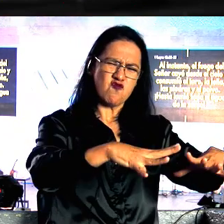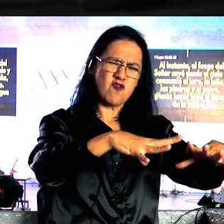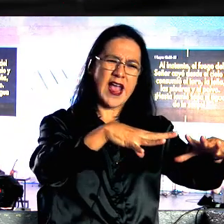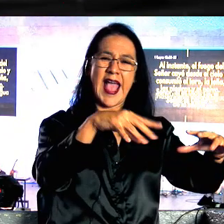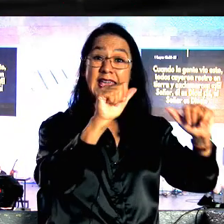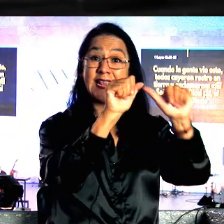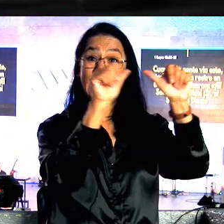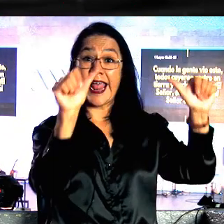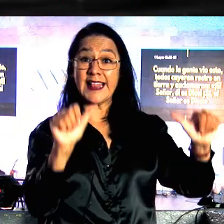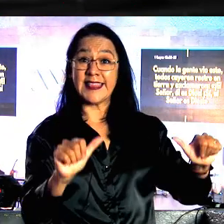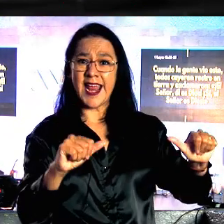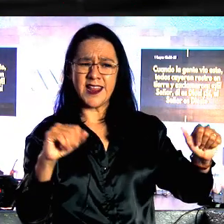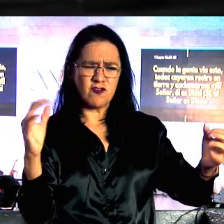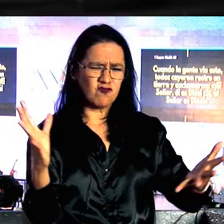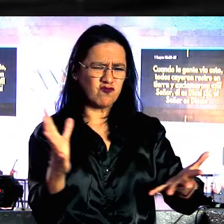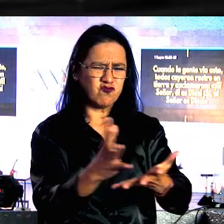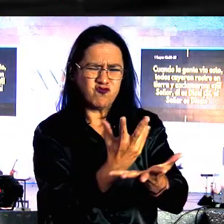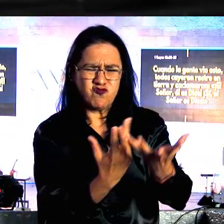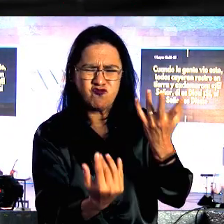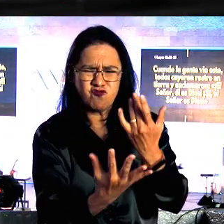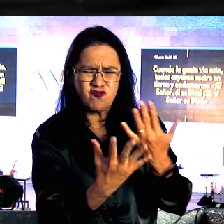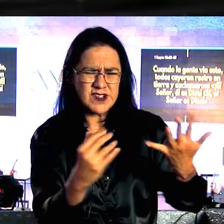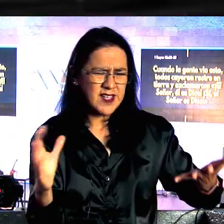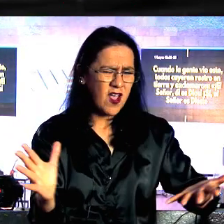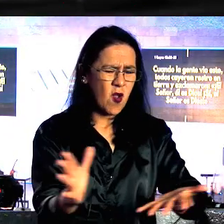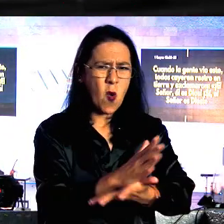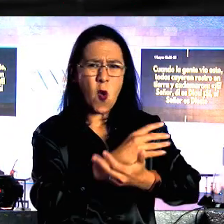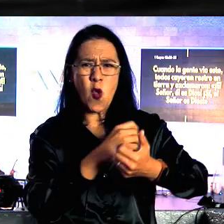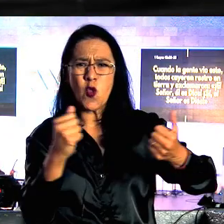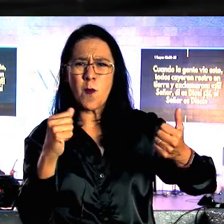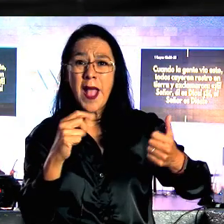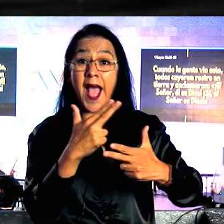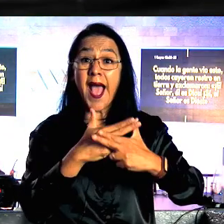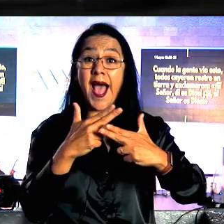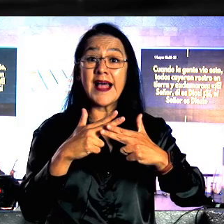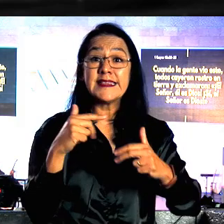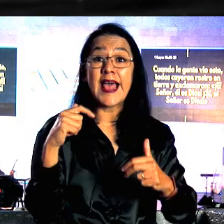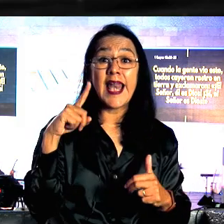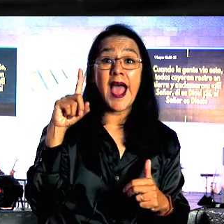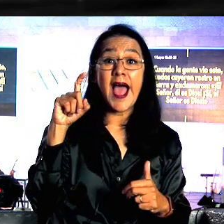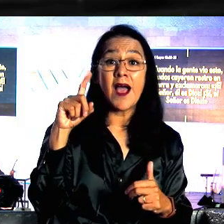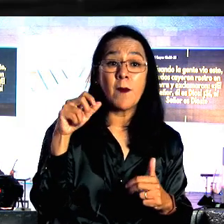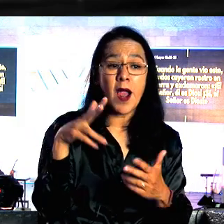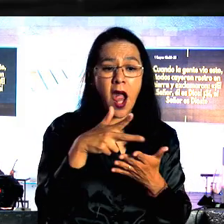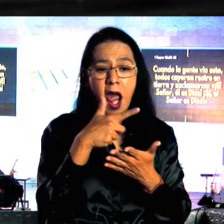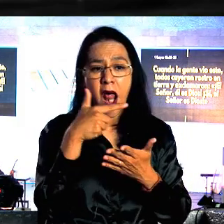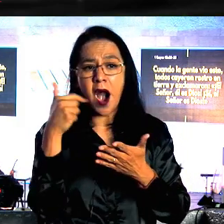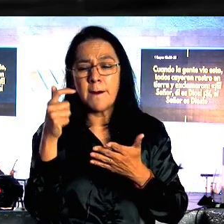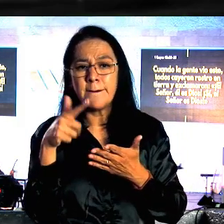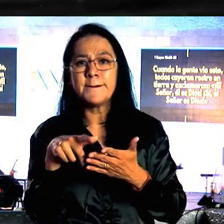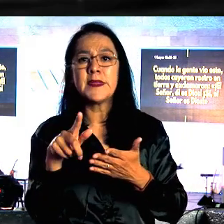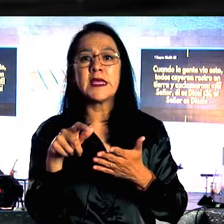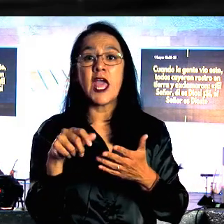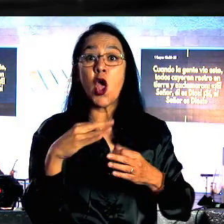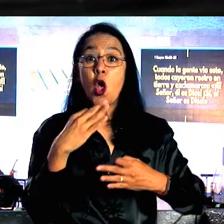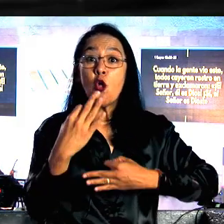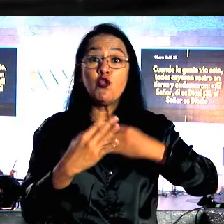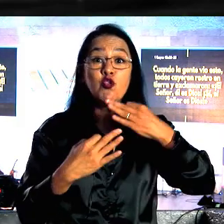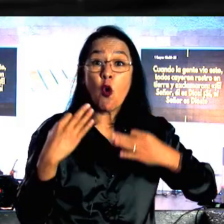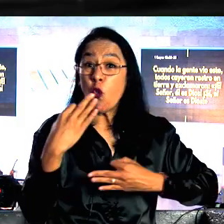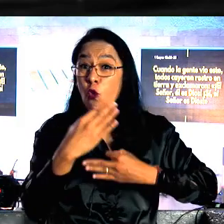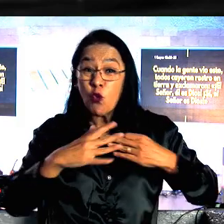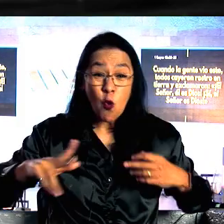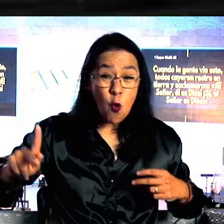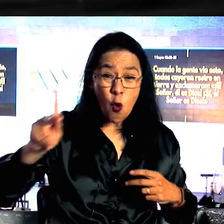cuando la gente vio esto todos cayeron rostro en tierra ¿cuántos cayeron rostro en tierra?